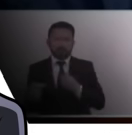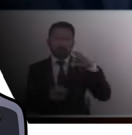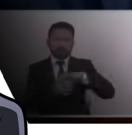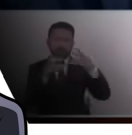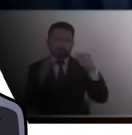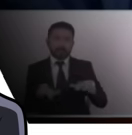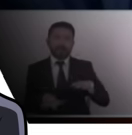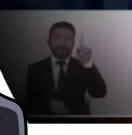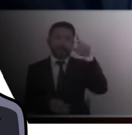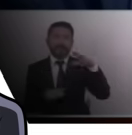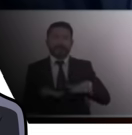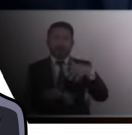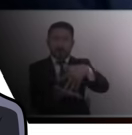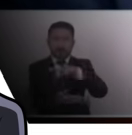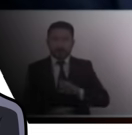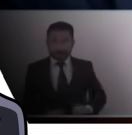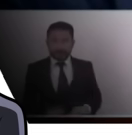presupuesto, gracias a Dios y al pueblo salvadoreño.